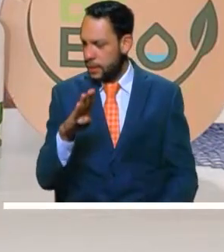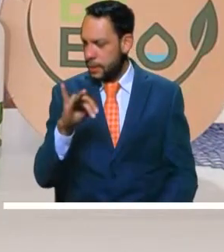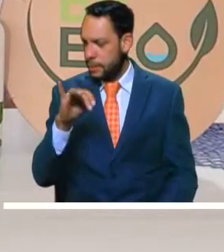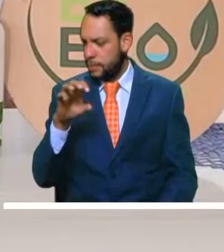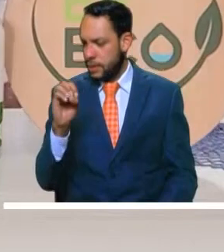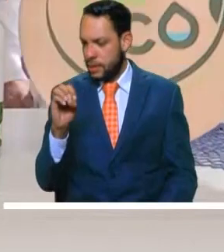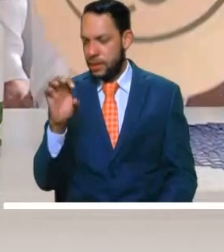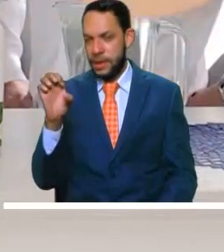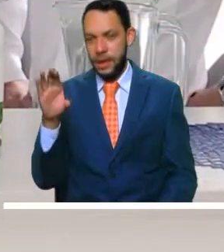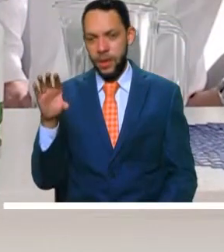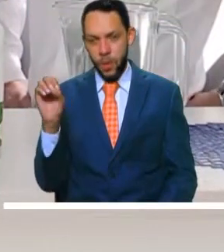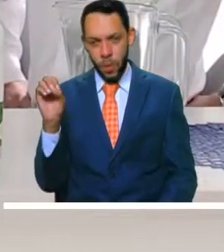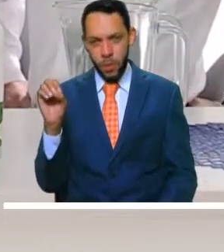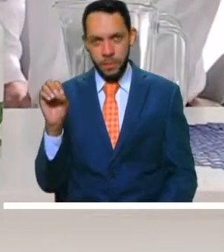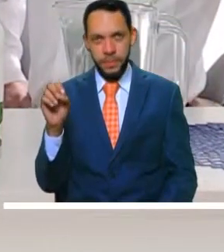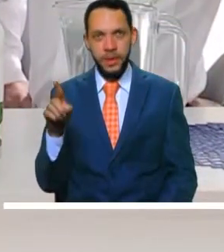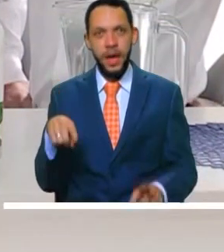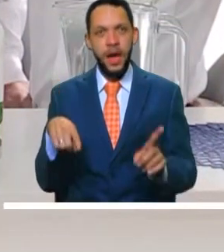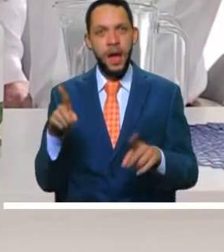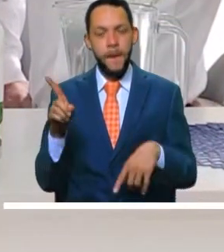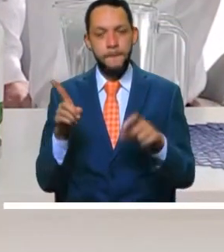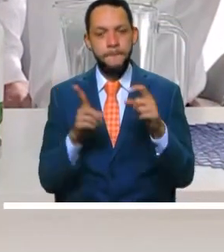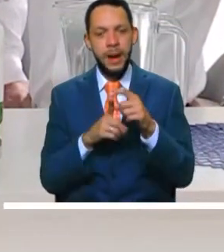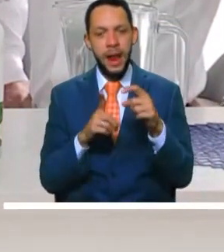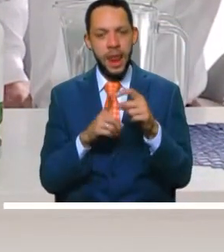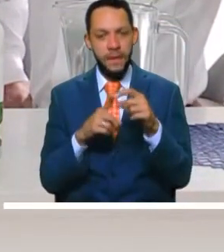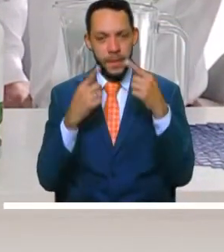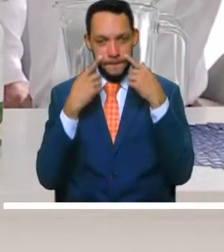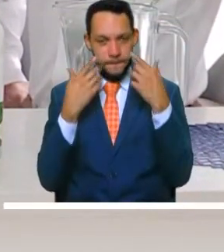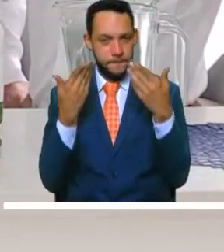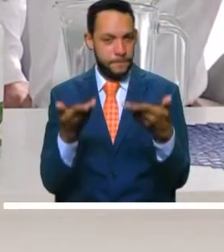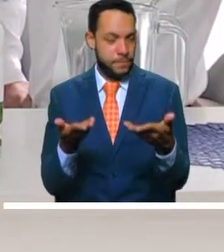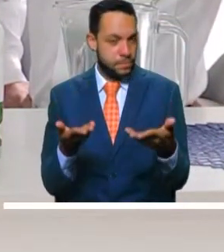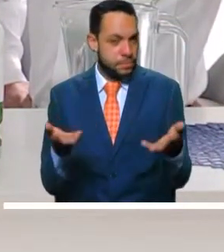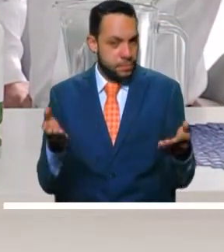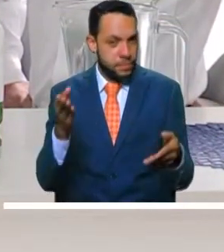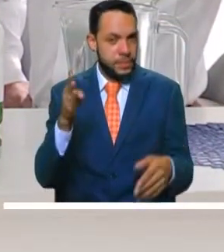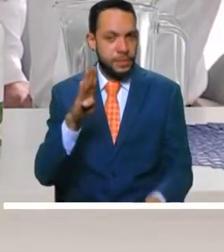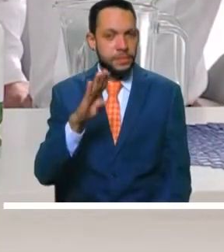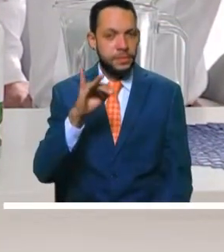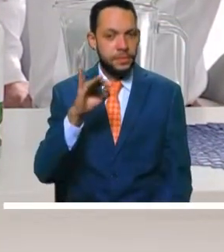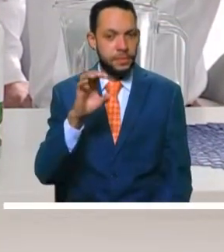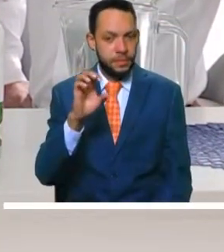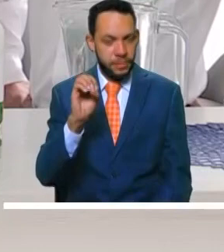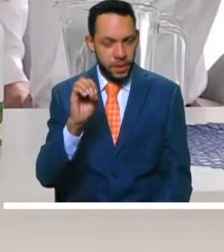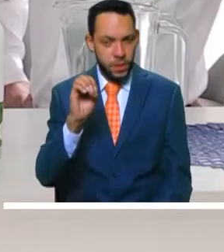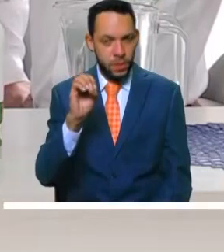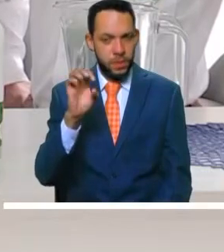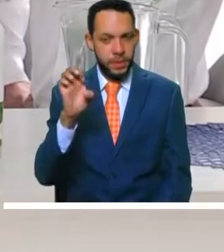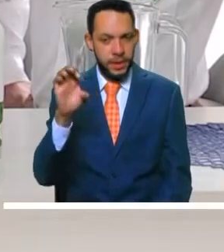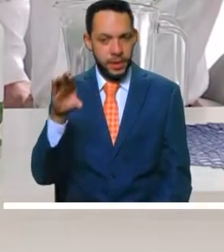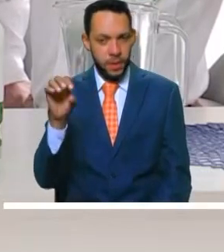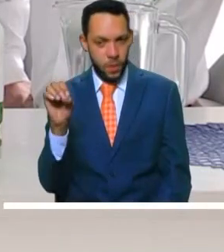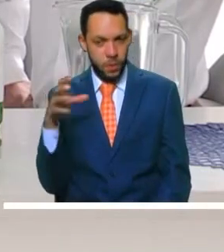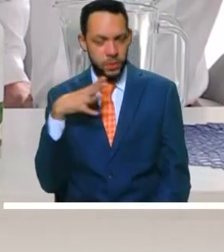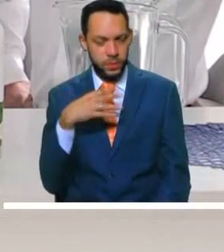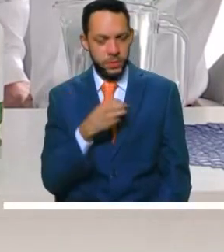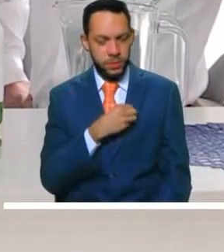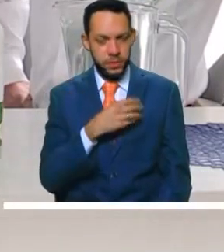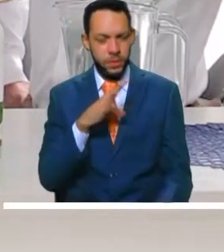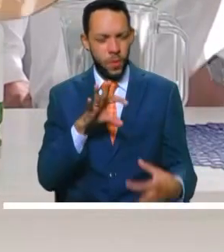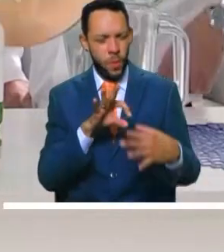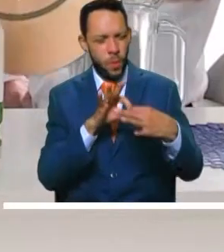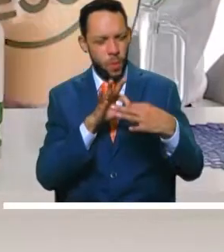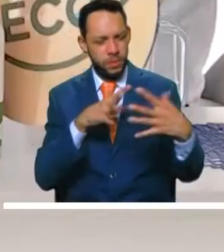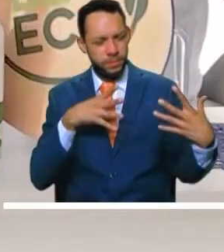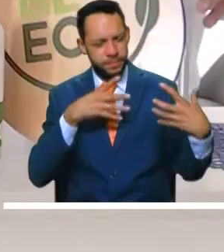Y esto que ustedes ven una palabra tan sencilla es porque estamos pensando en algo pues ecológico, compatible con el